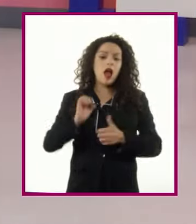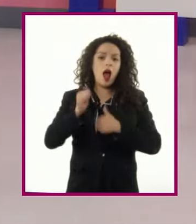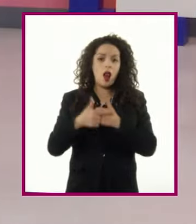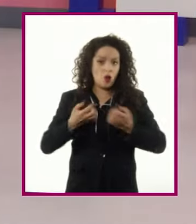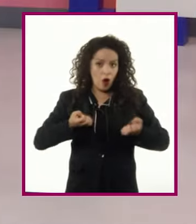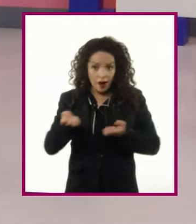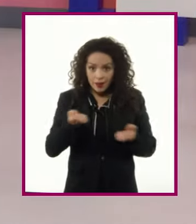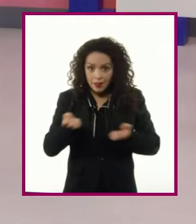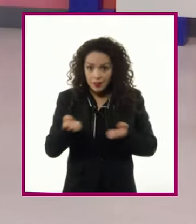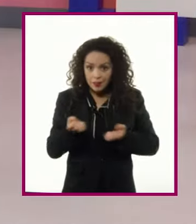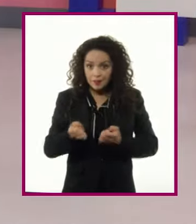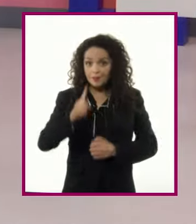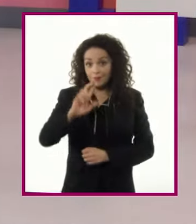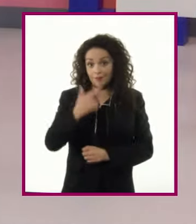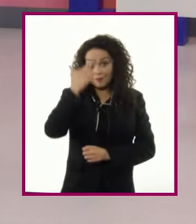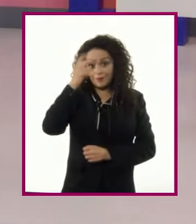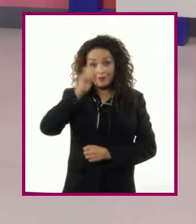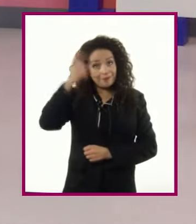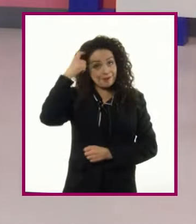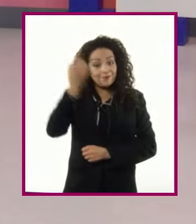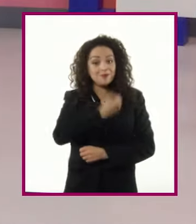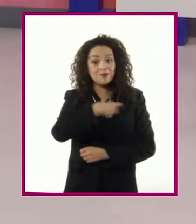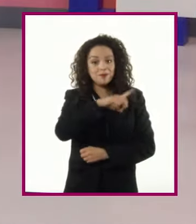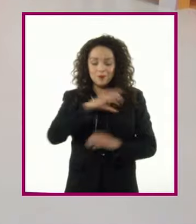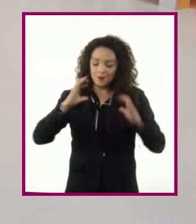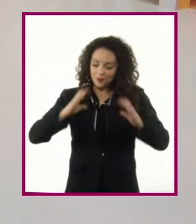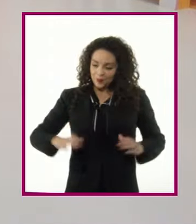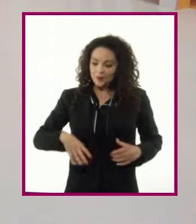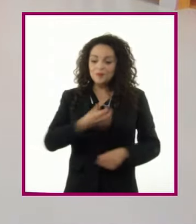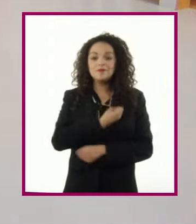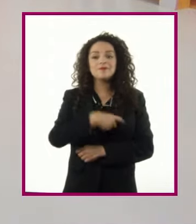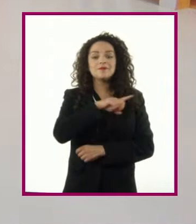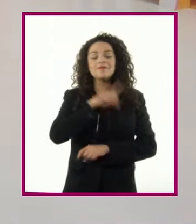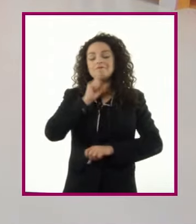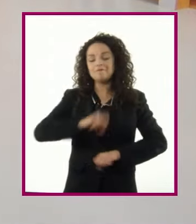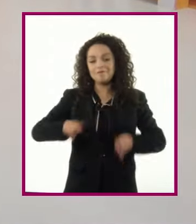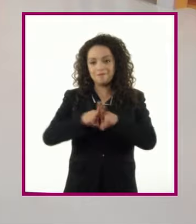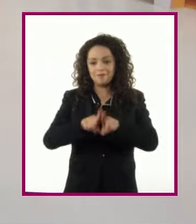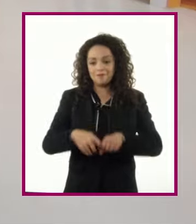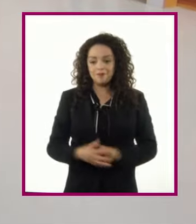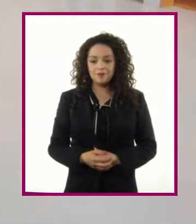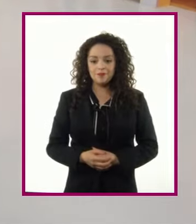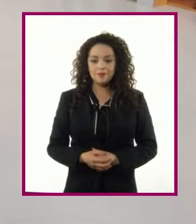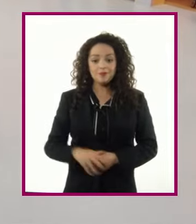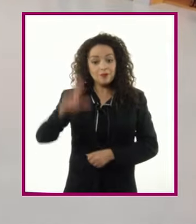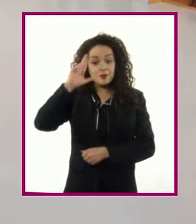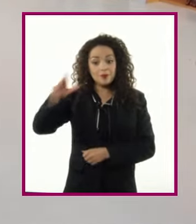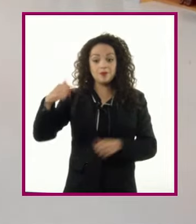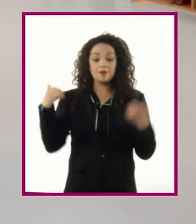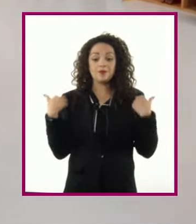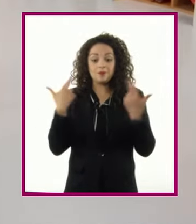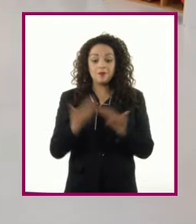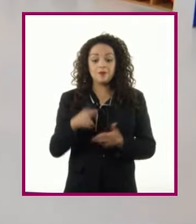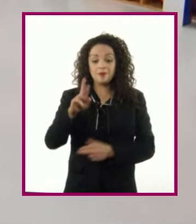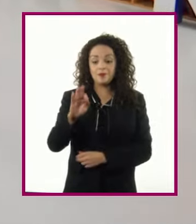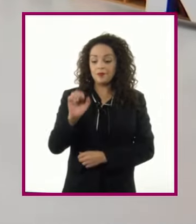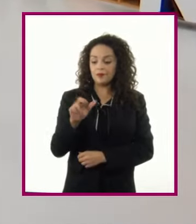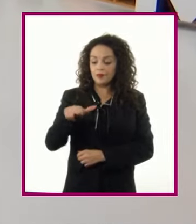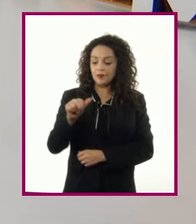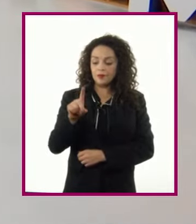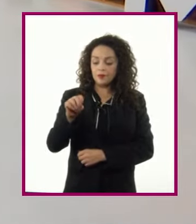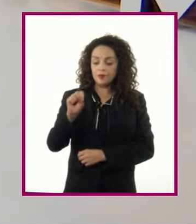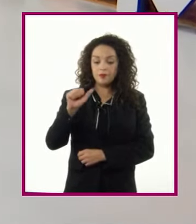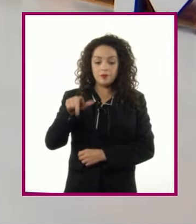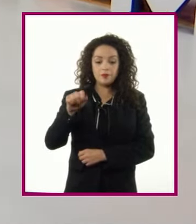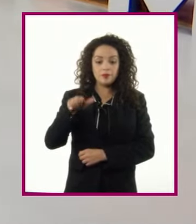Recuerden que mente sana en cuerpo sano. ¿Qué tal? Soy el profesor Fernando Santamaría Gutiérrez